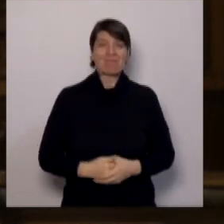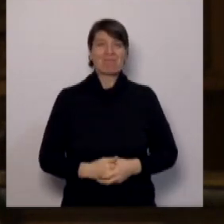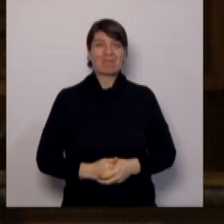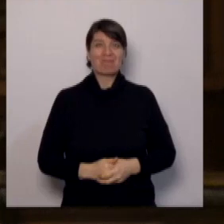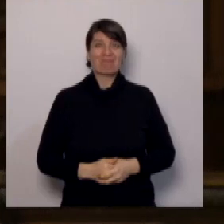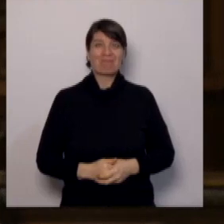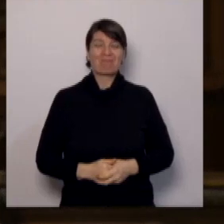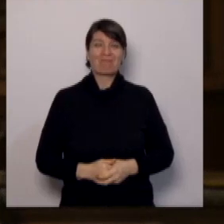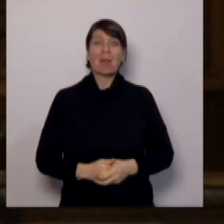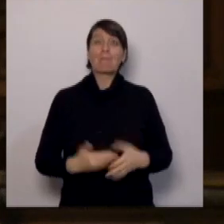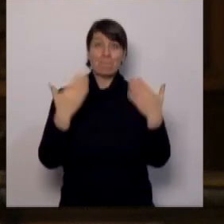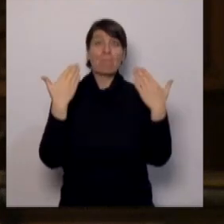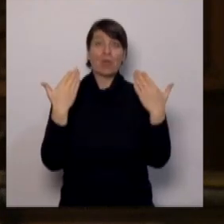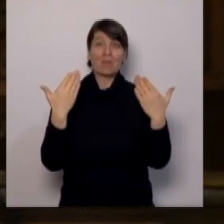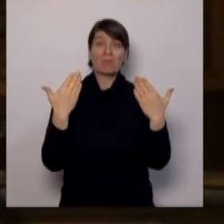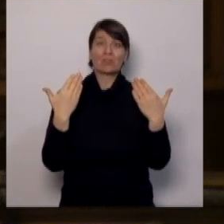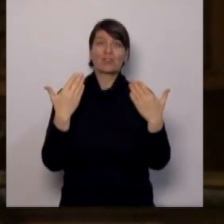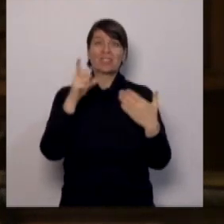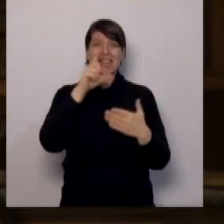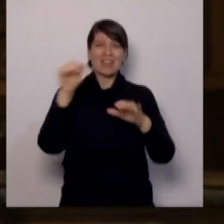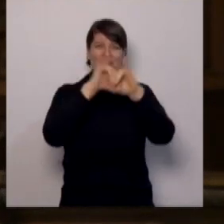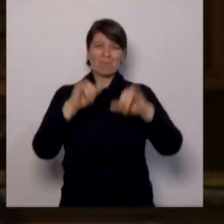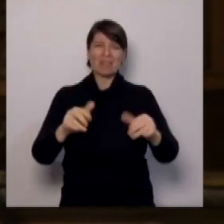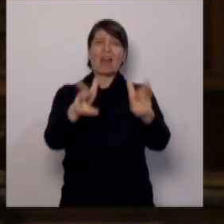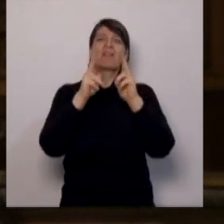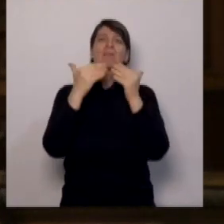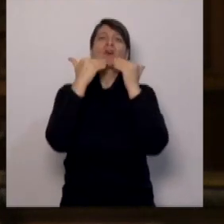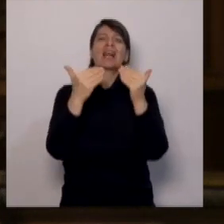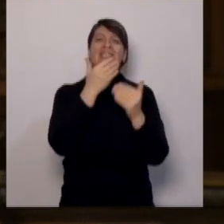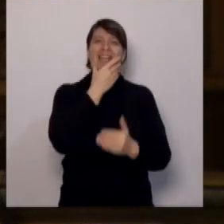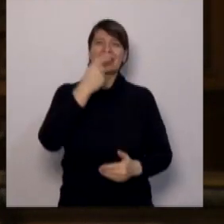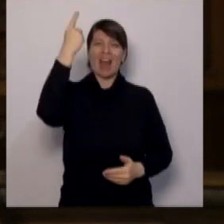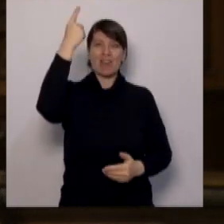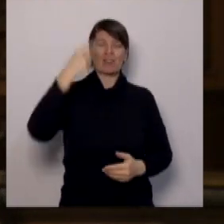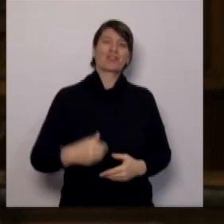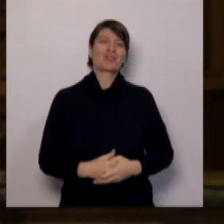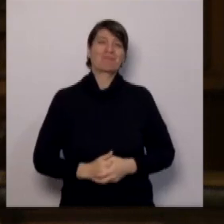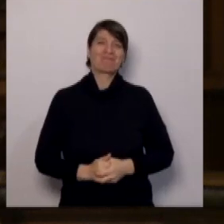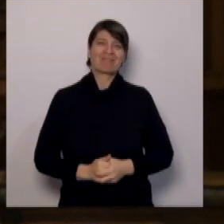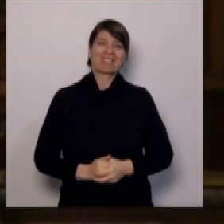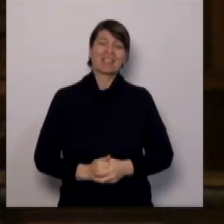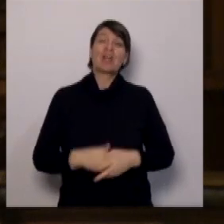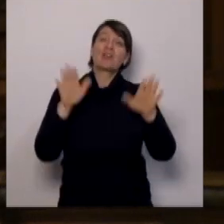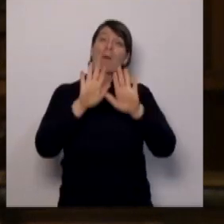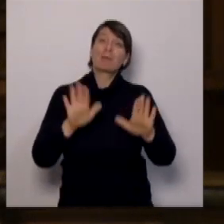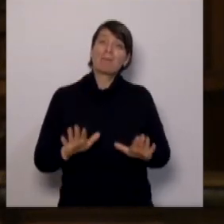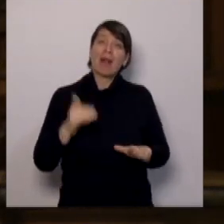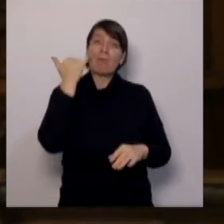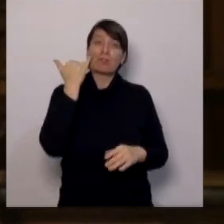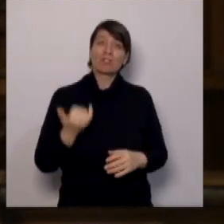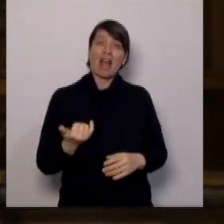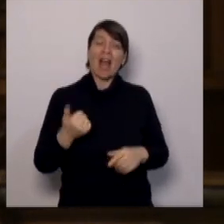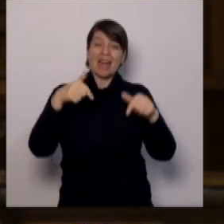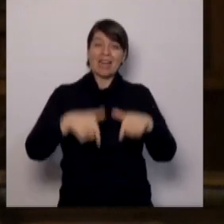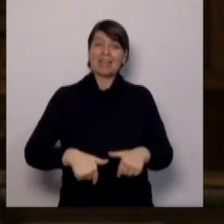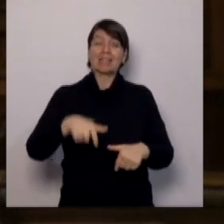Amén. Podemos irnos en paz. Damos gracias a Dios. Nos preparamos ya en este